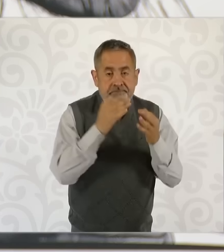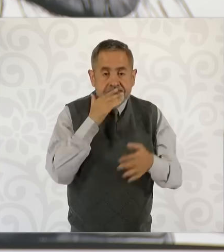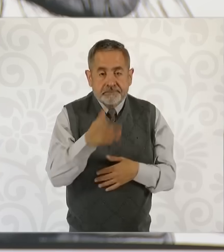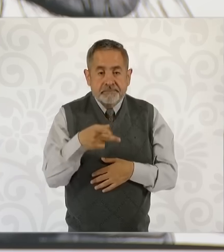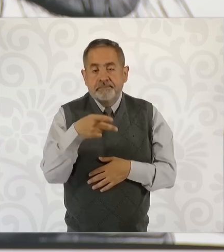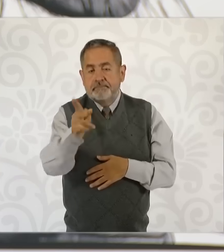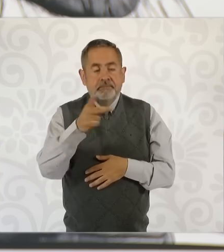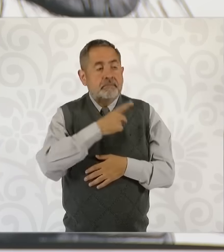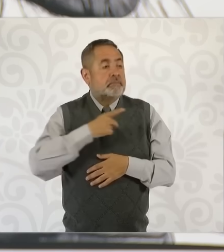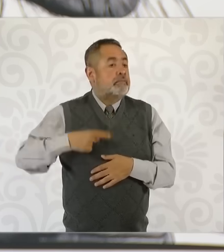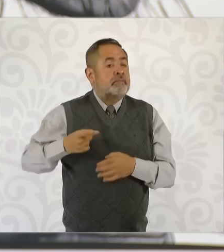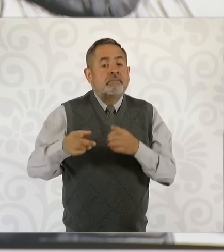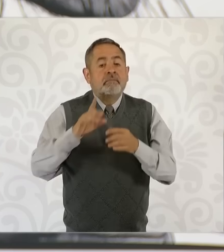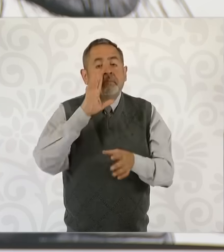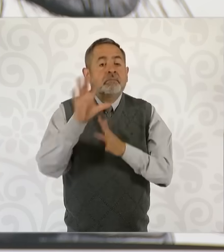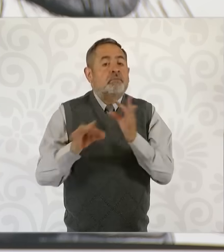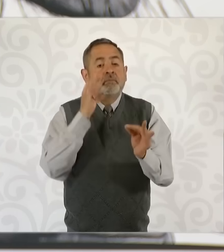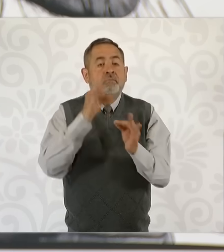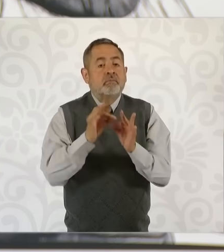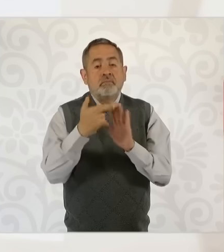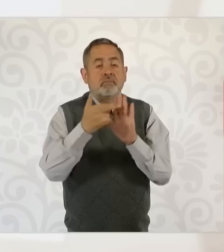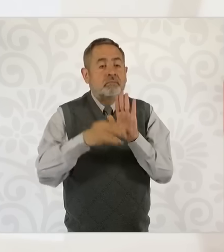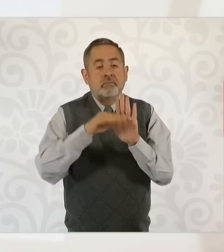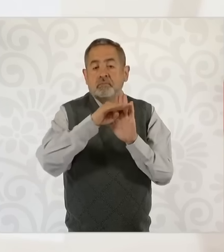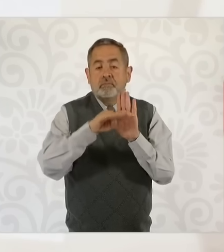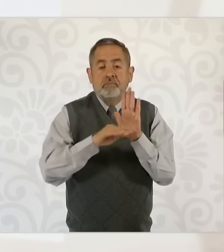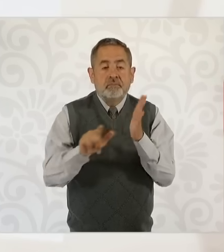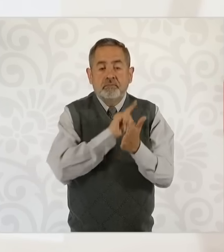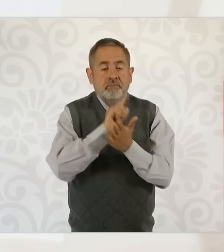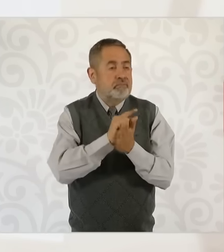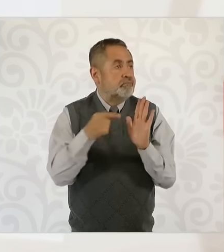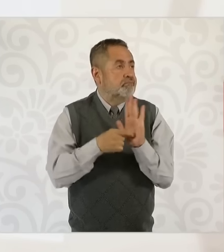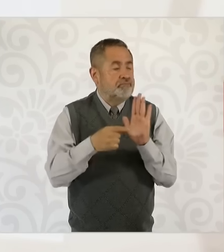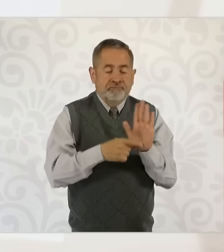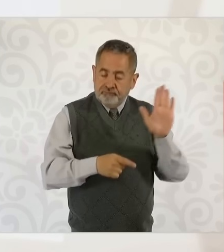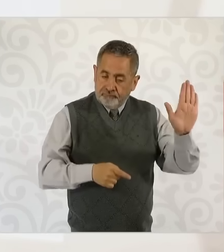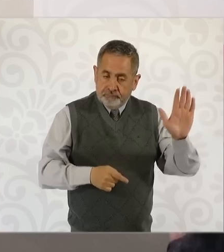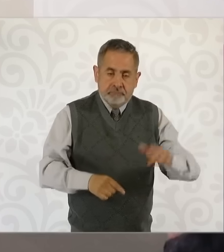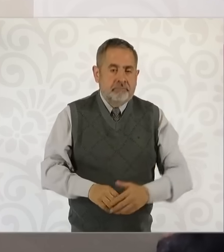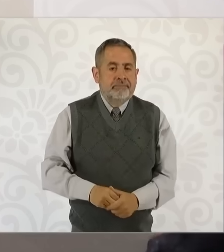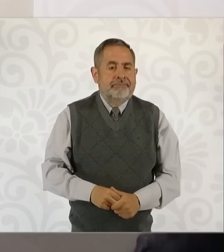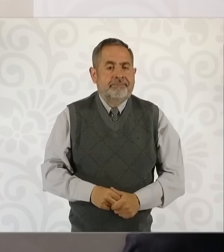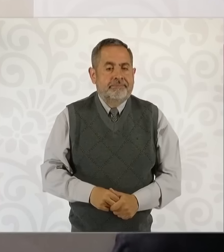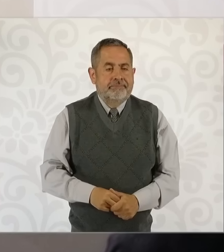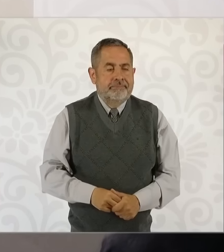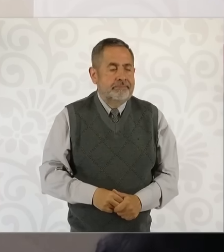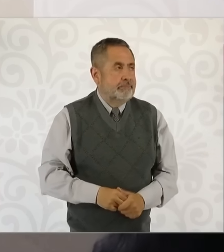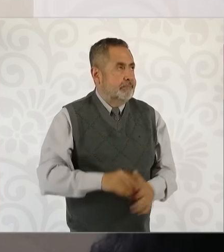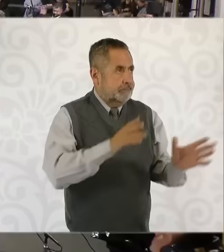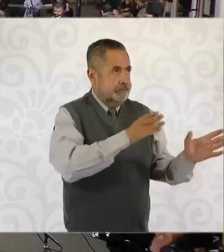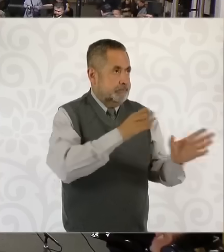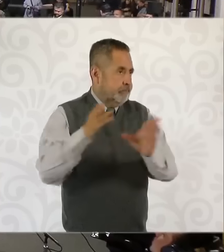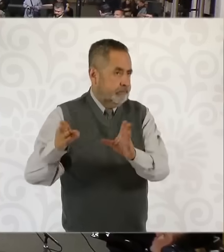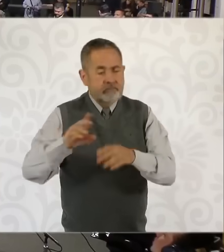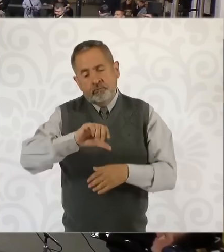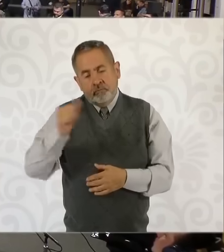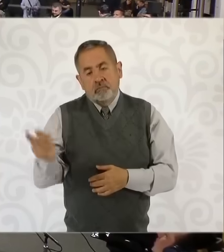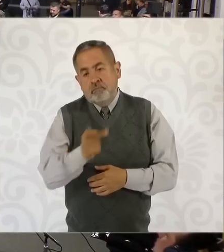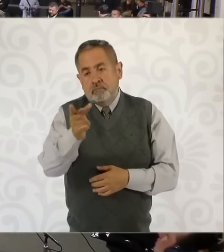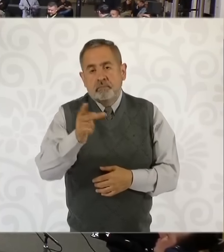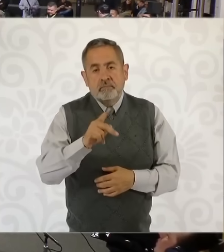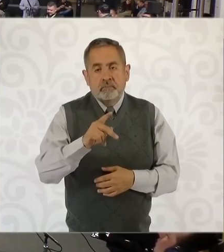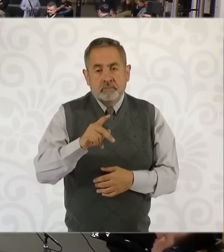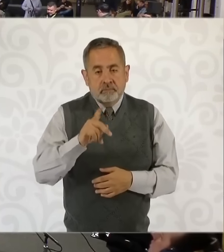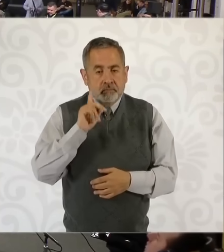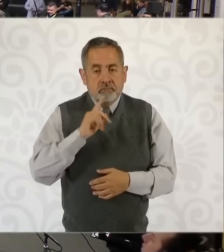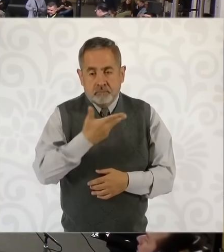pero pues deben cumplir el marco de la ley en nuestro país. Presidente, en otro tema, pues estamos viendo en tiempo